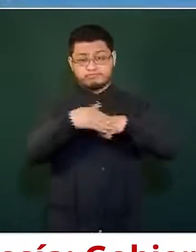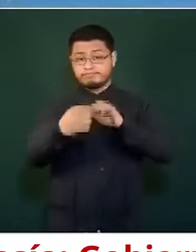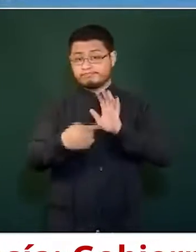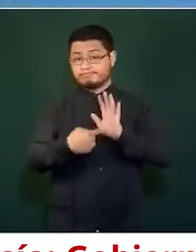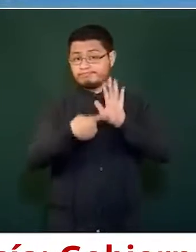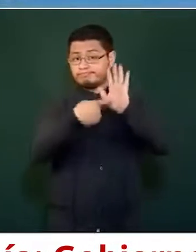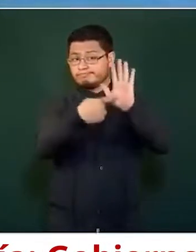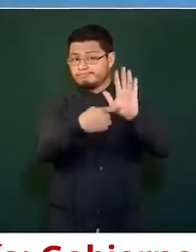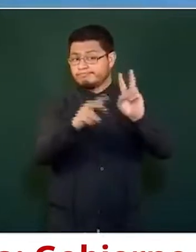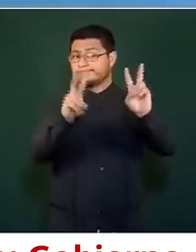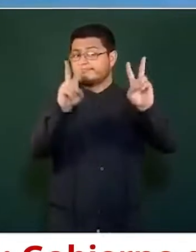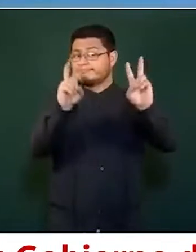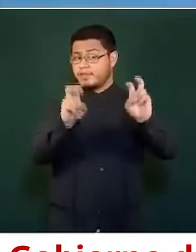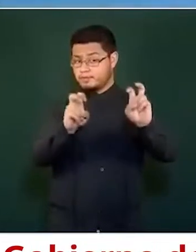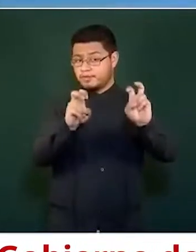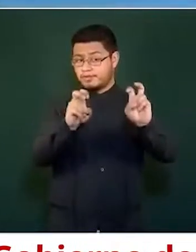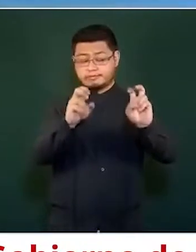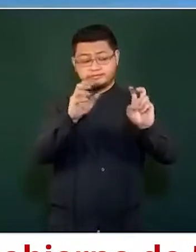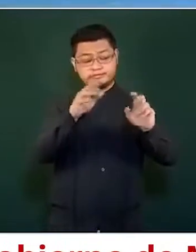especial